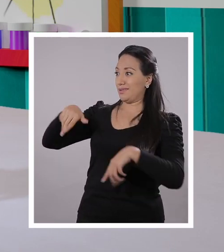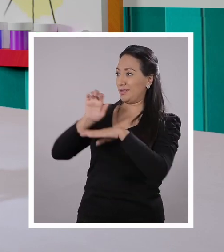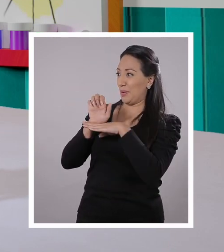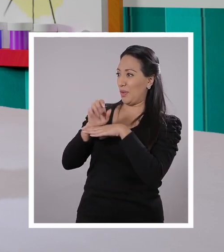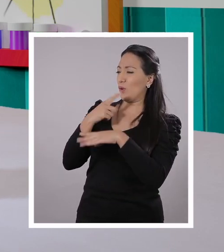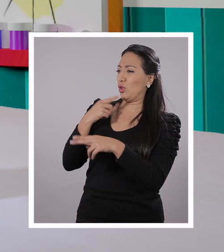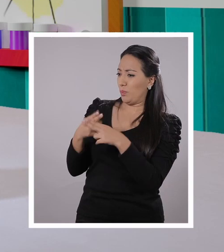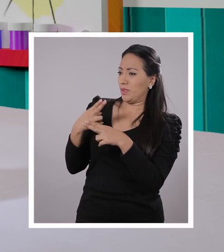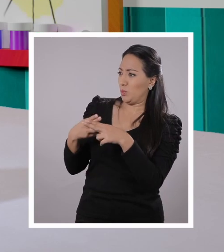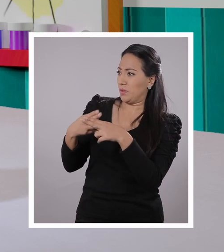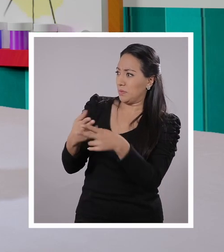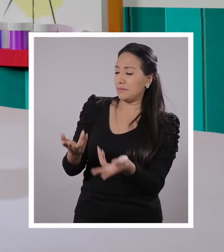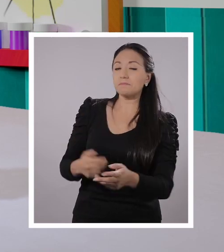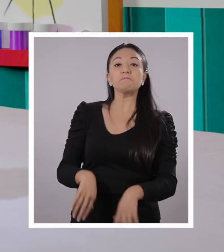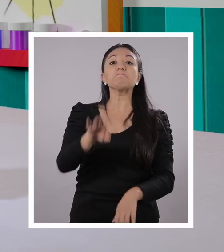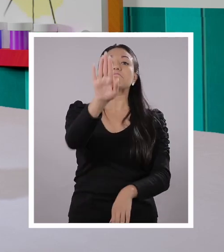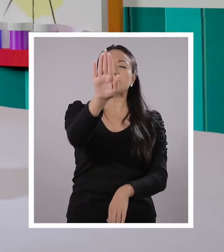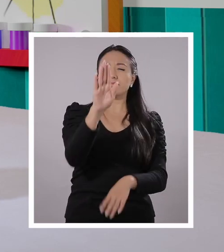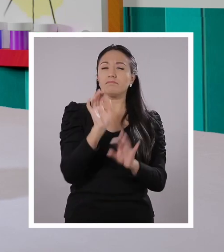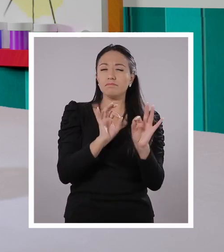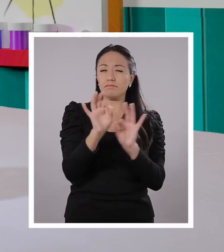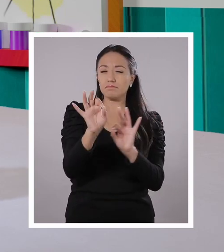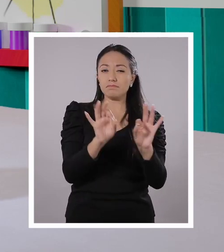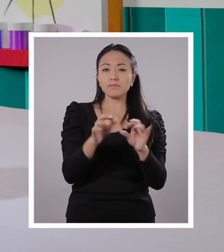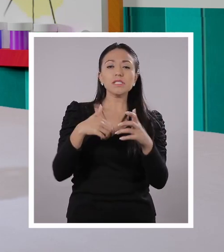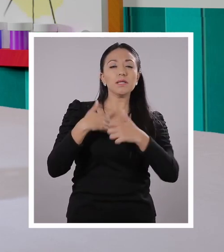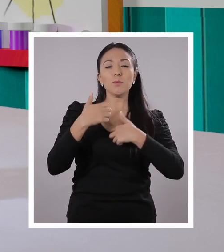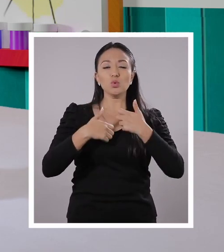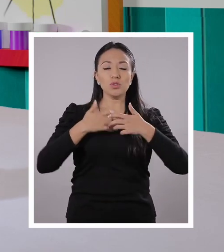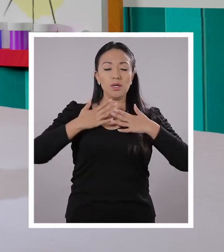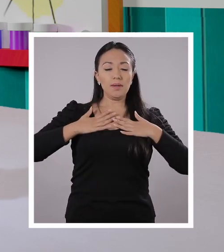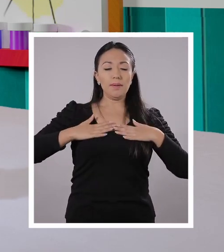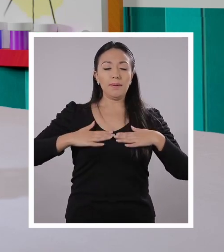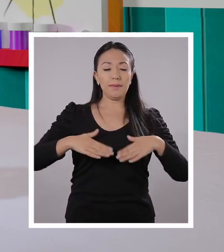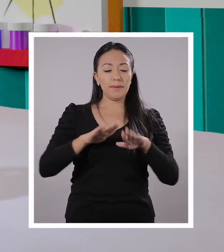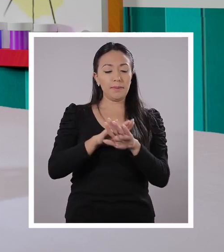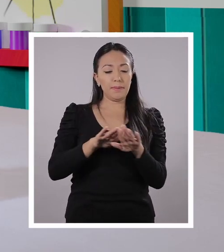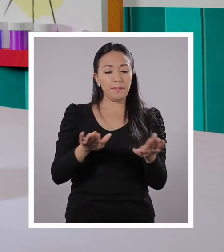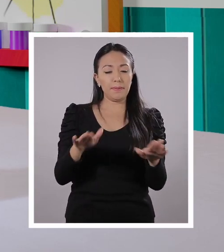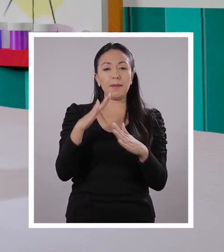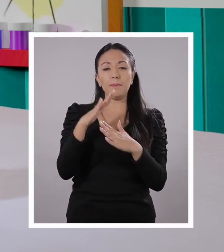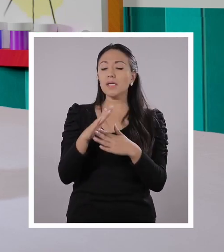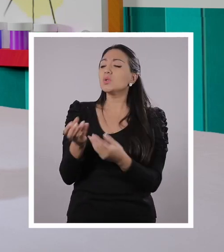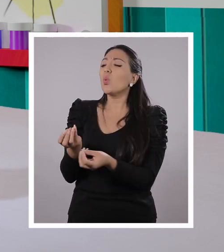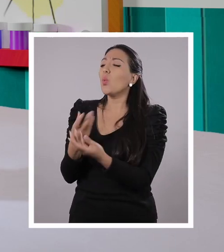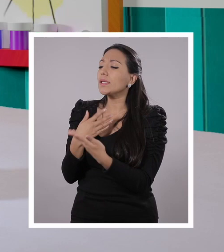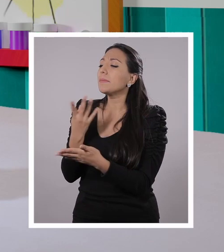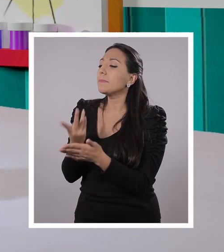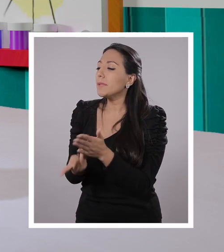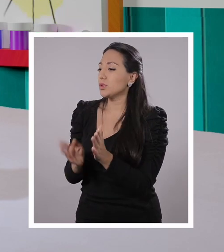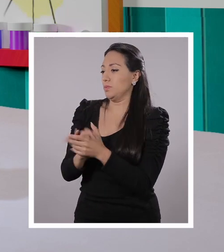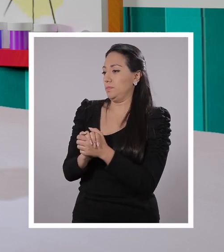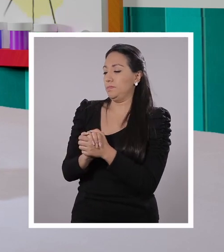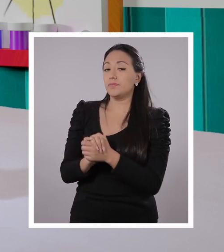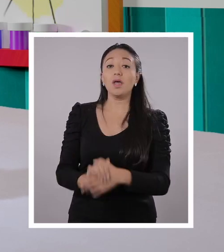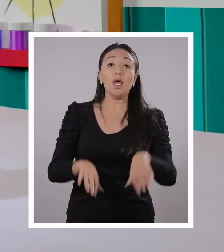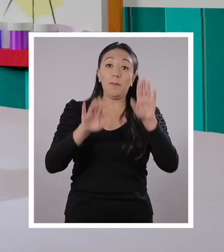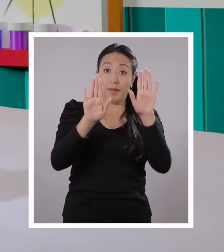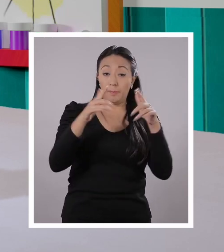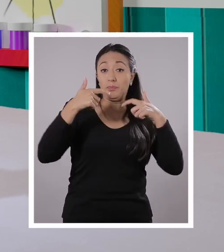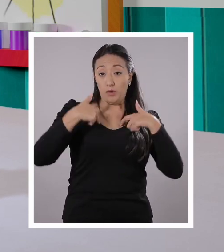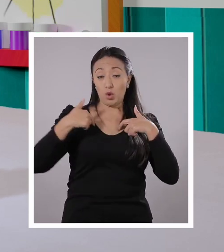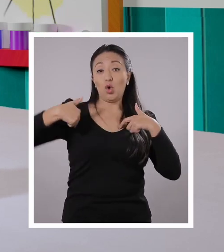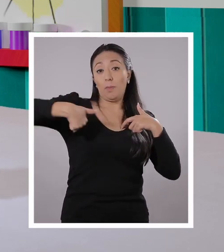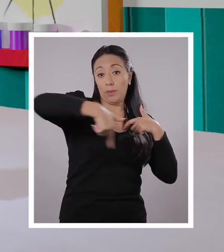Ecuador. Ahora sí, que tienes tus emociones controladas, estás calmado. Cuéntanos, ¿cómo te fue?